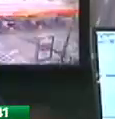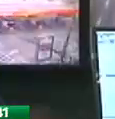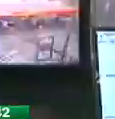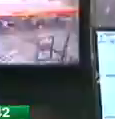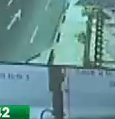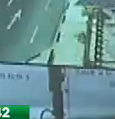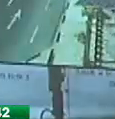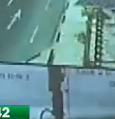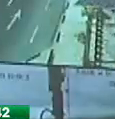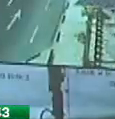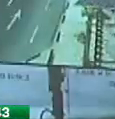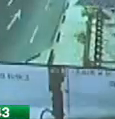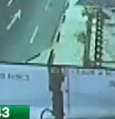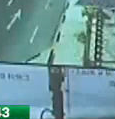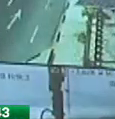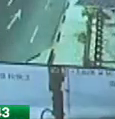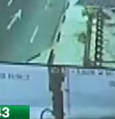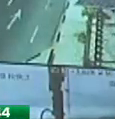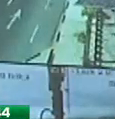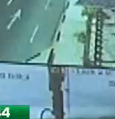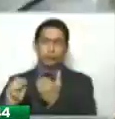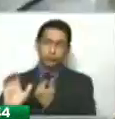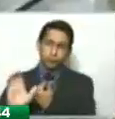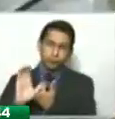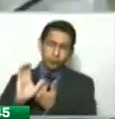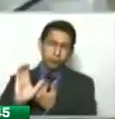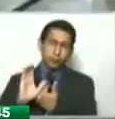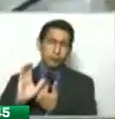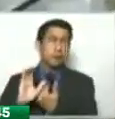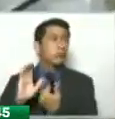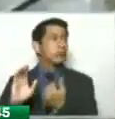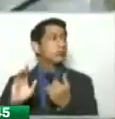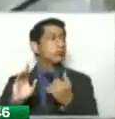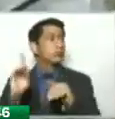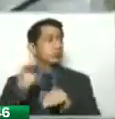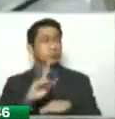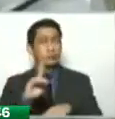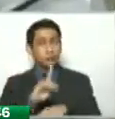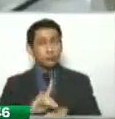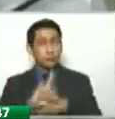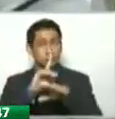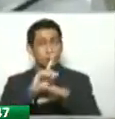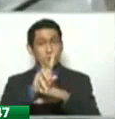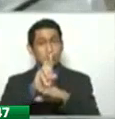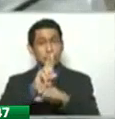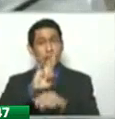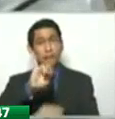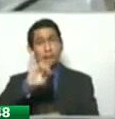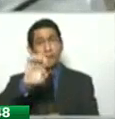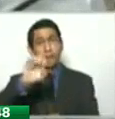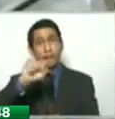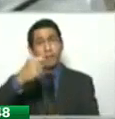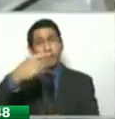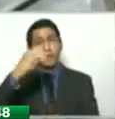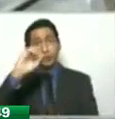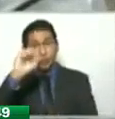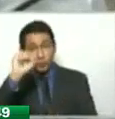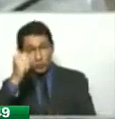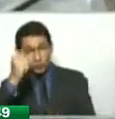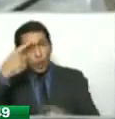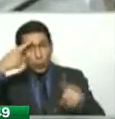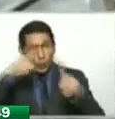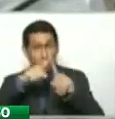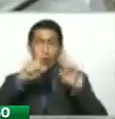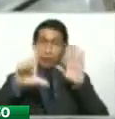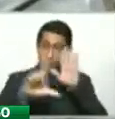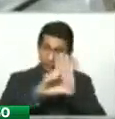de riesgos fue creada por ordenanza. Me imagino que eso tendrá que derogarse de forma posterior. Y lo segundo,